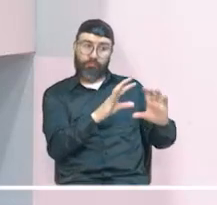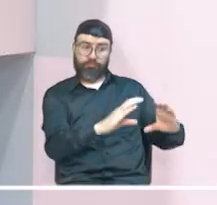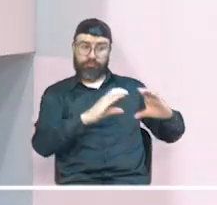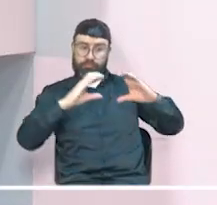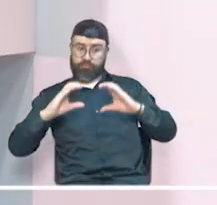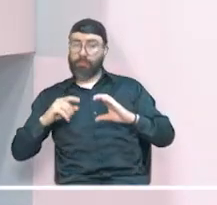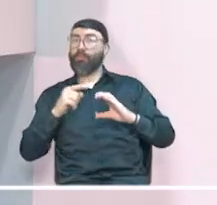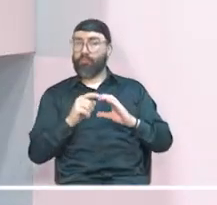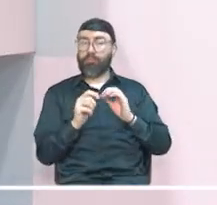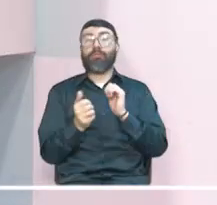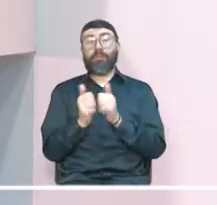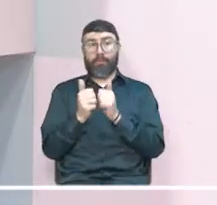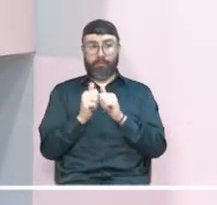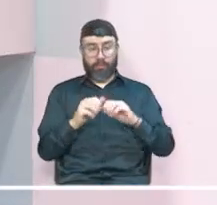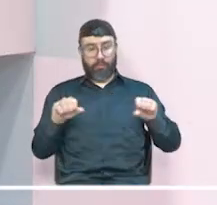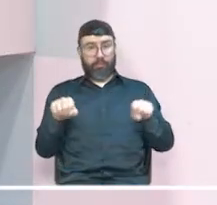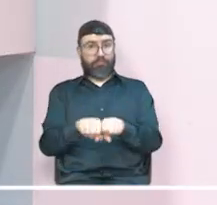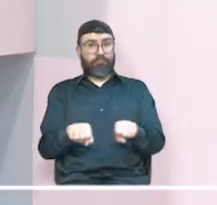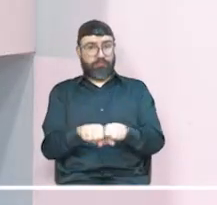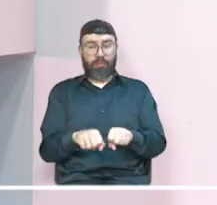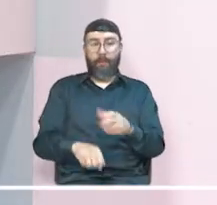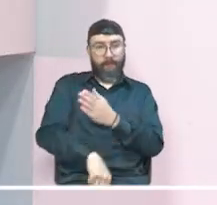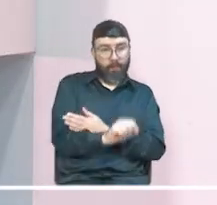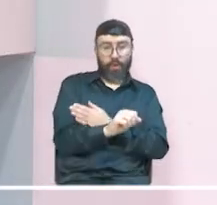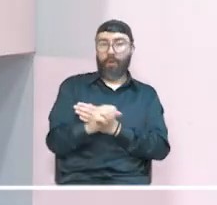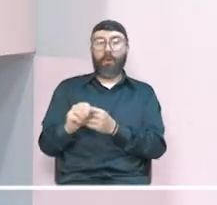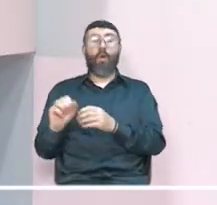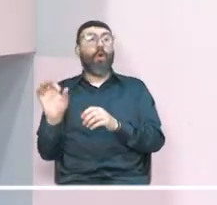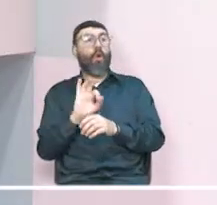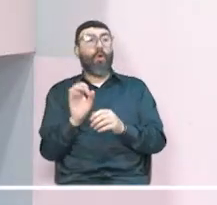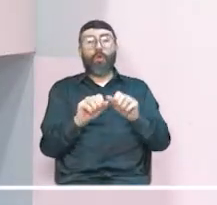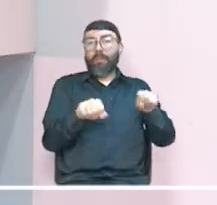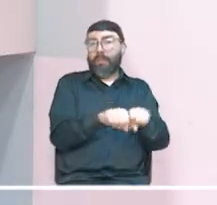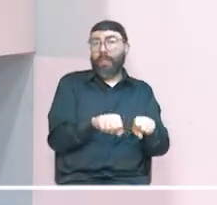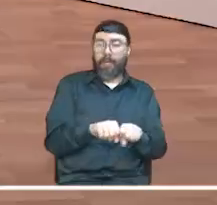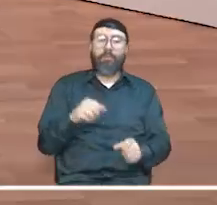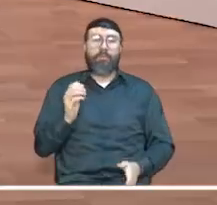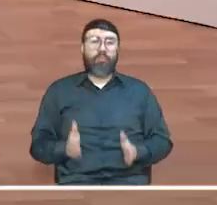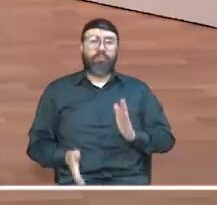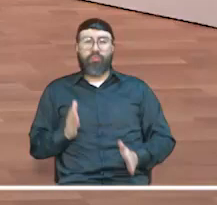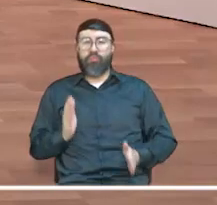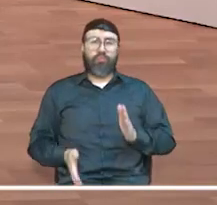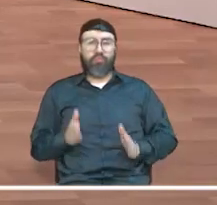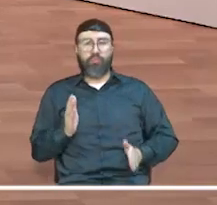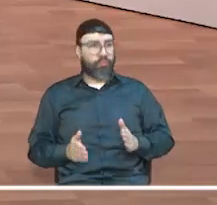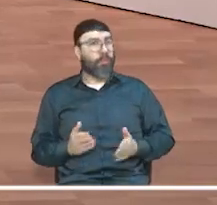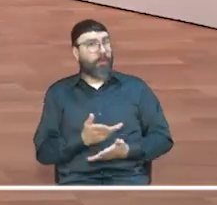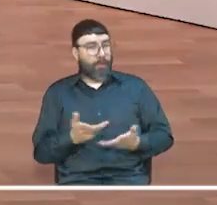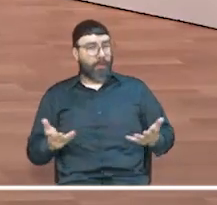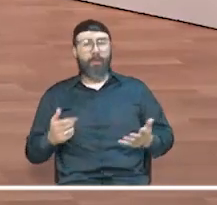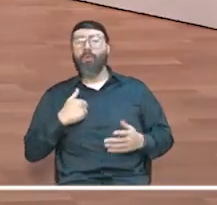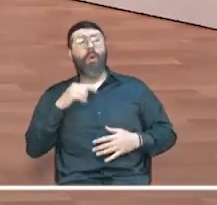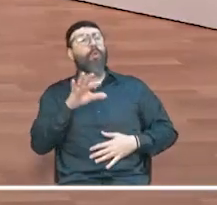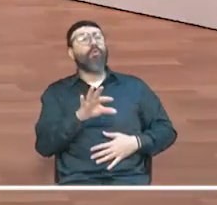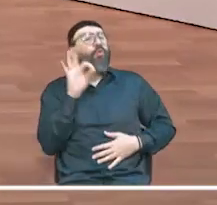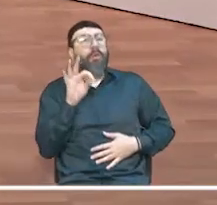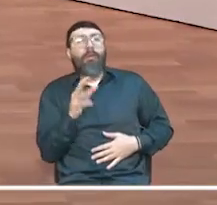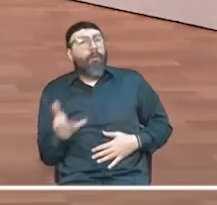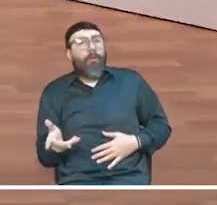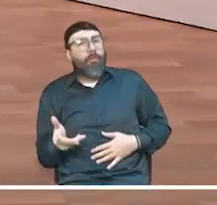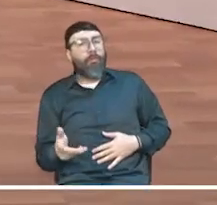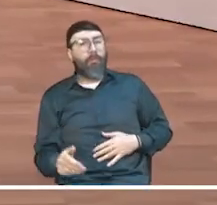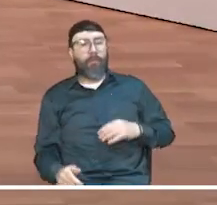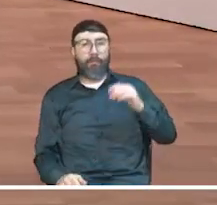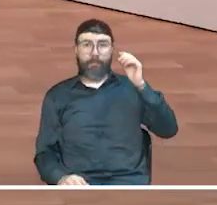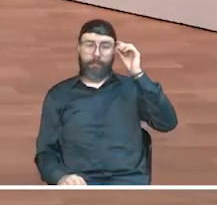tenis especiales para trotar, tenis para fútbol. Entonces, ¿cuáles son las características a grandes rasgos para buscar un deporte y un calzado?